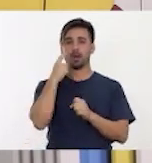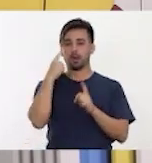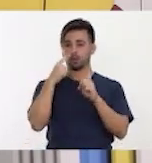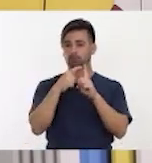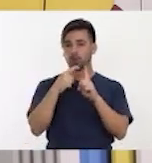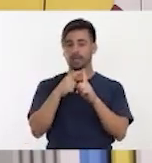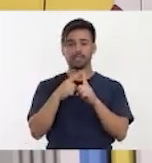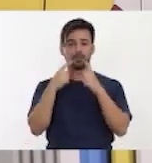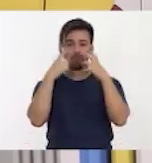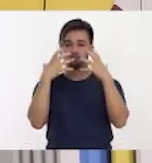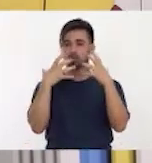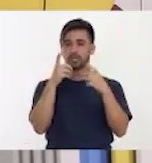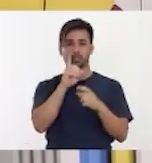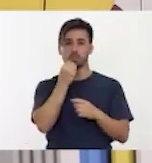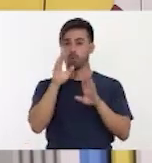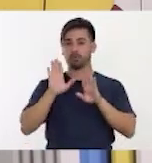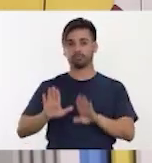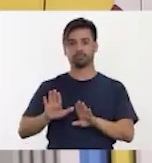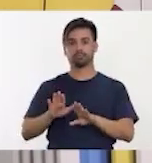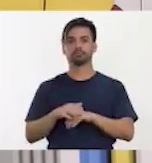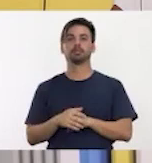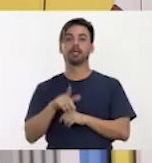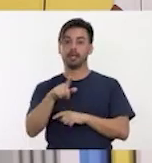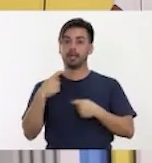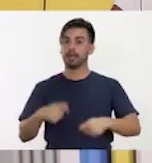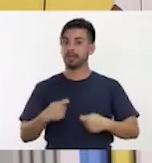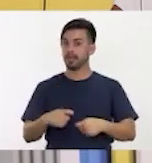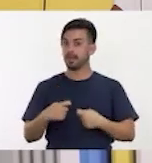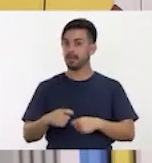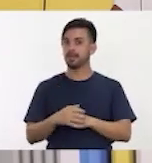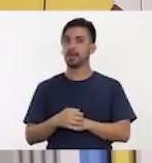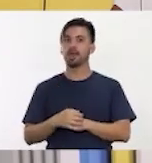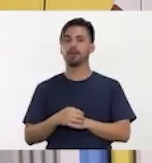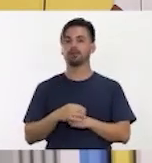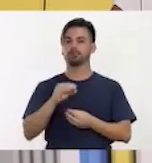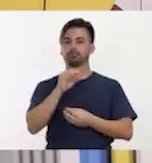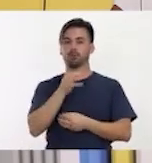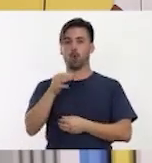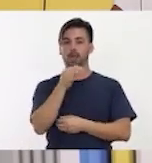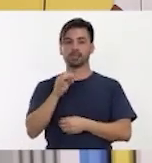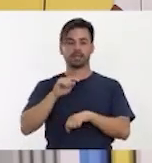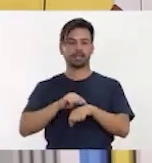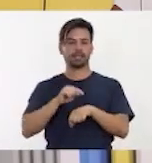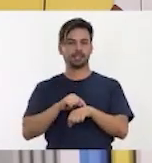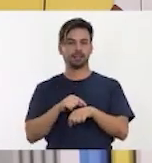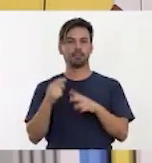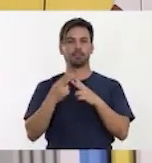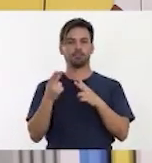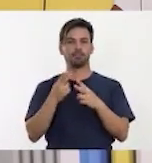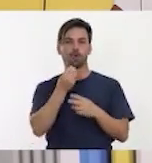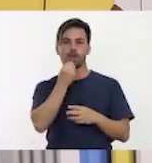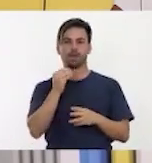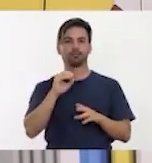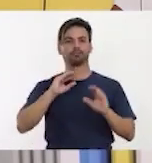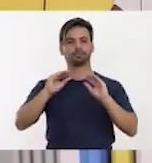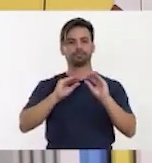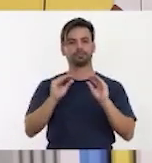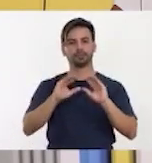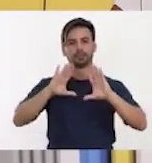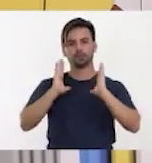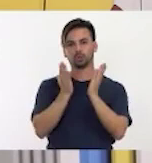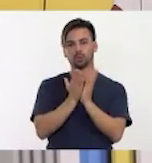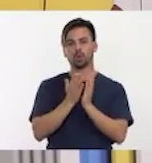que no pueden parar y deben, por lo tanto, planificar bien el tiempo para poder darle cumplimiento a todas estas